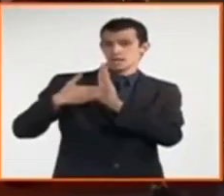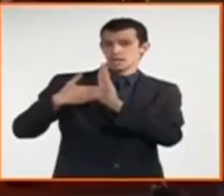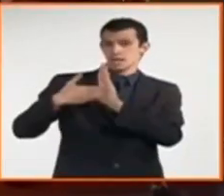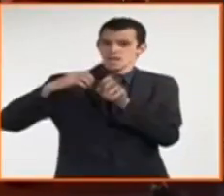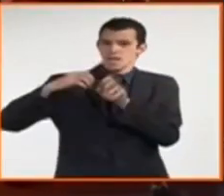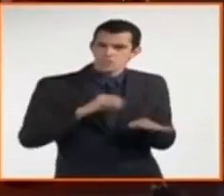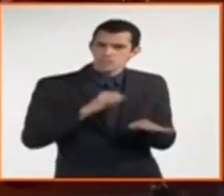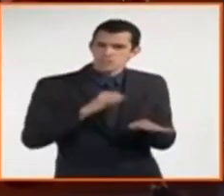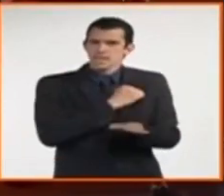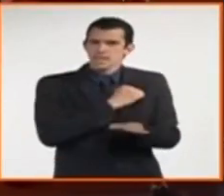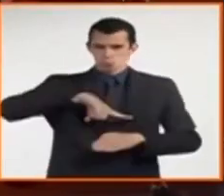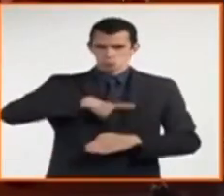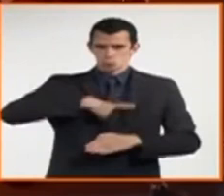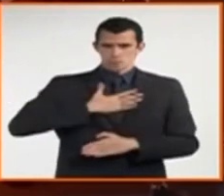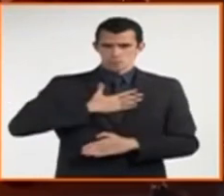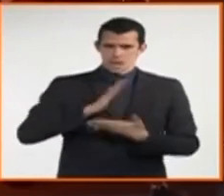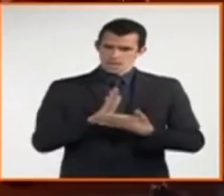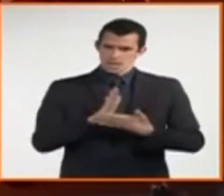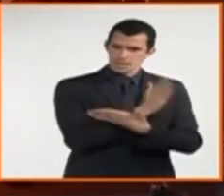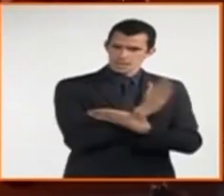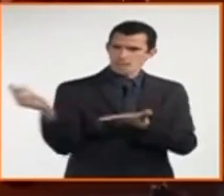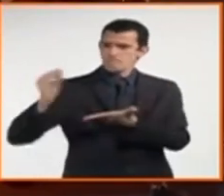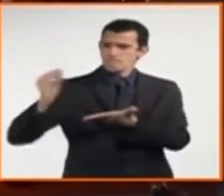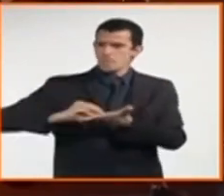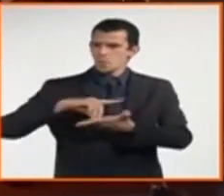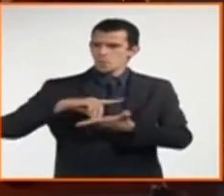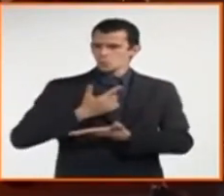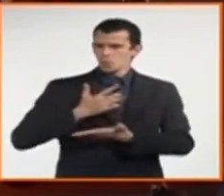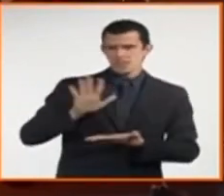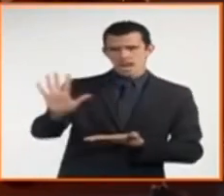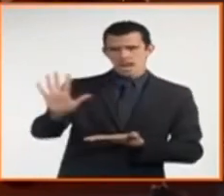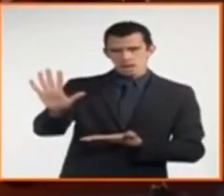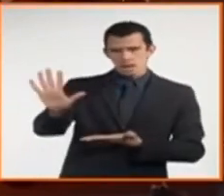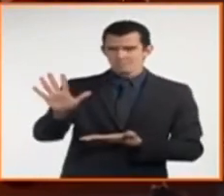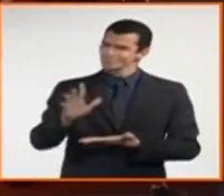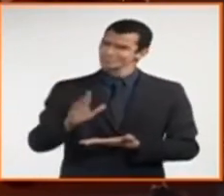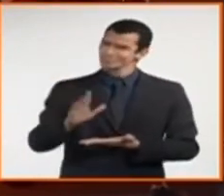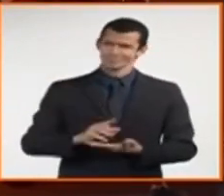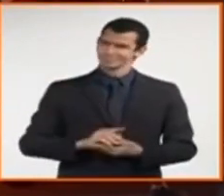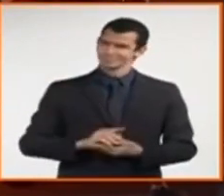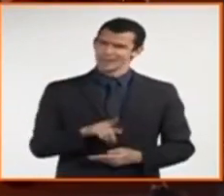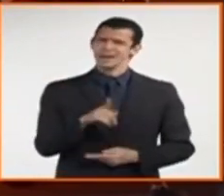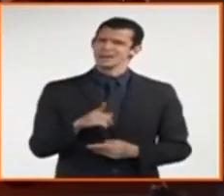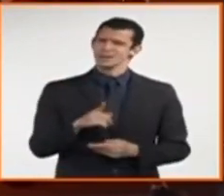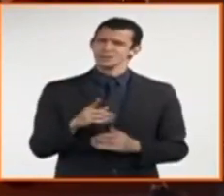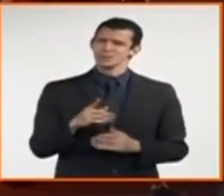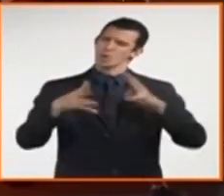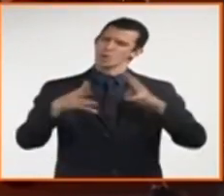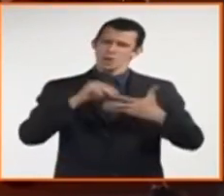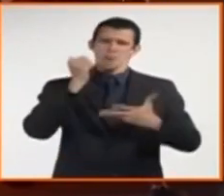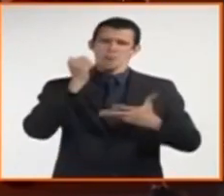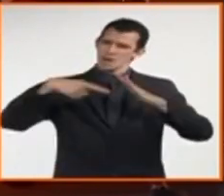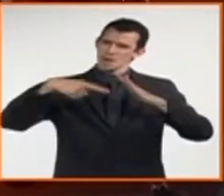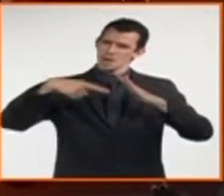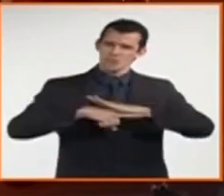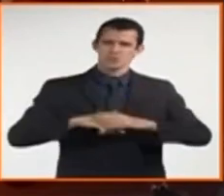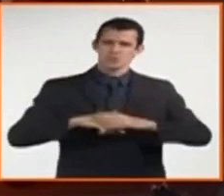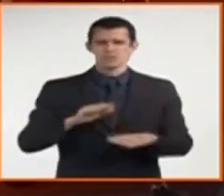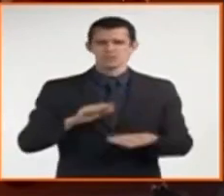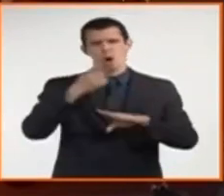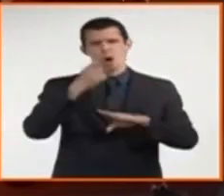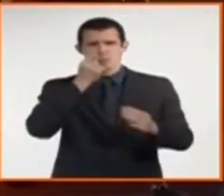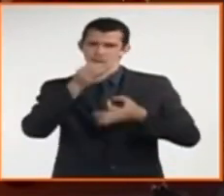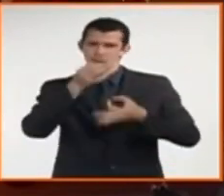de una en una doble acción es muy importante lo que está haciendo el ministerio lo está haciendo de